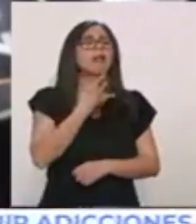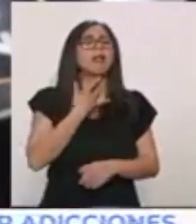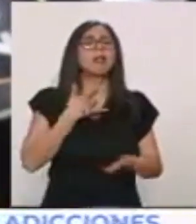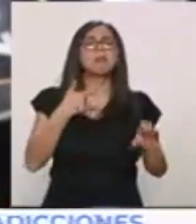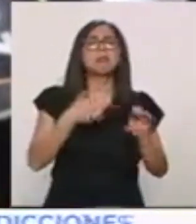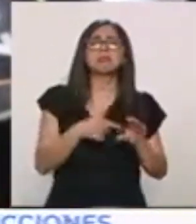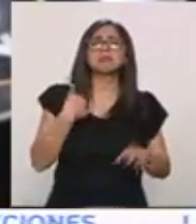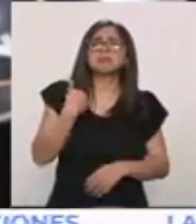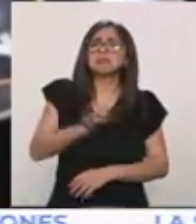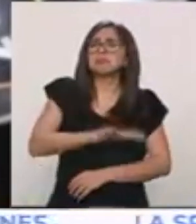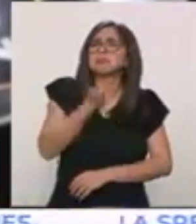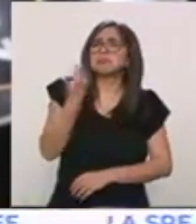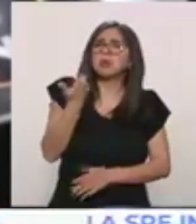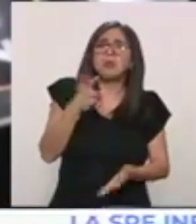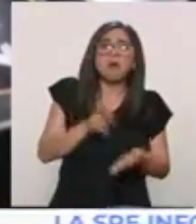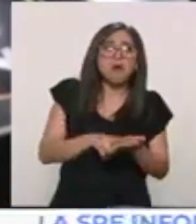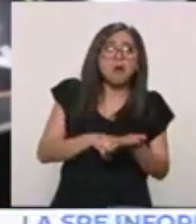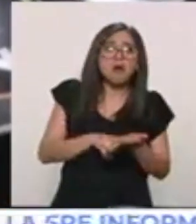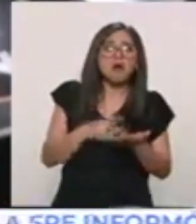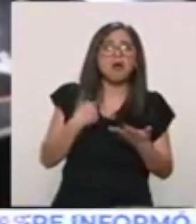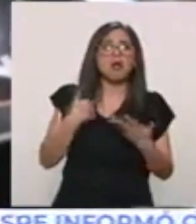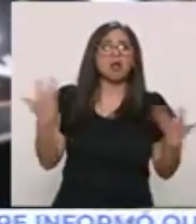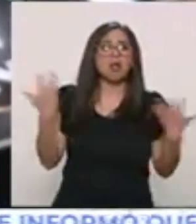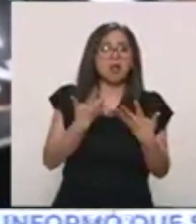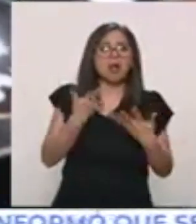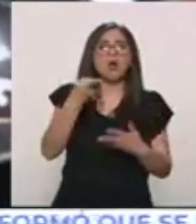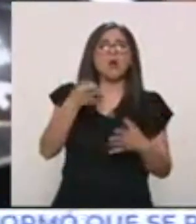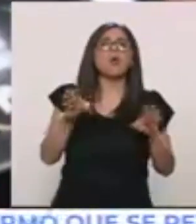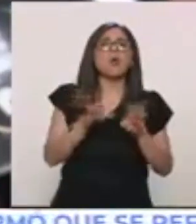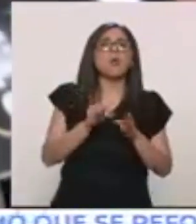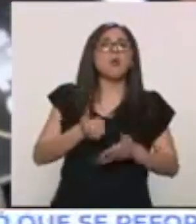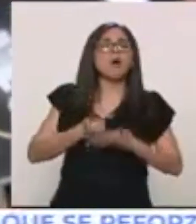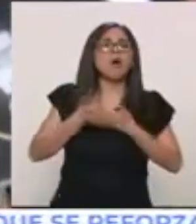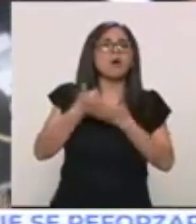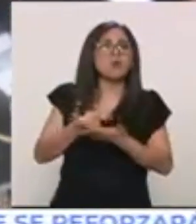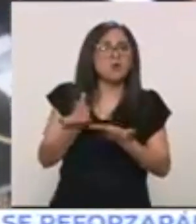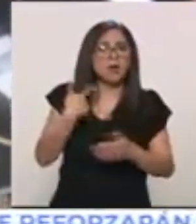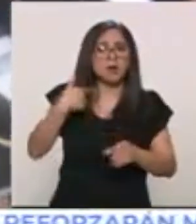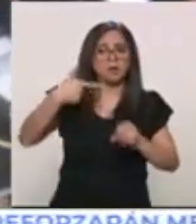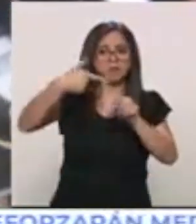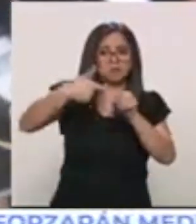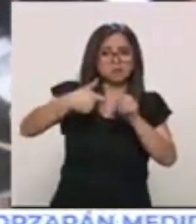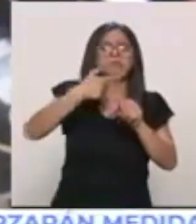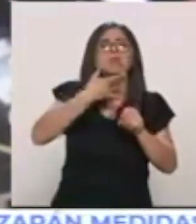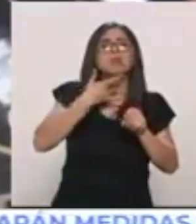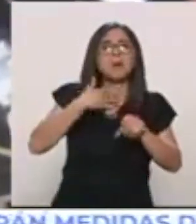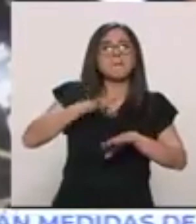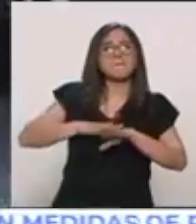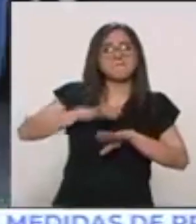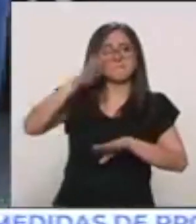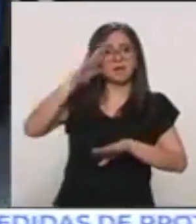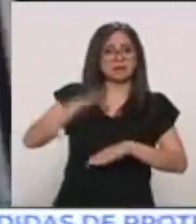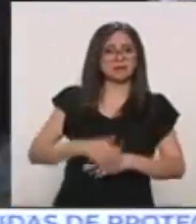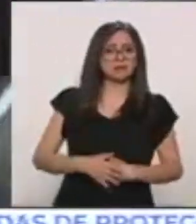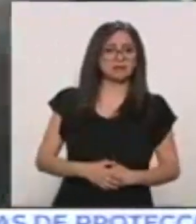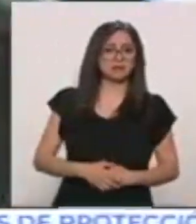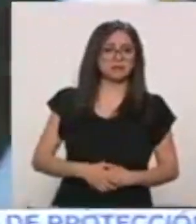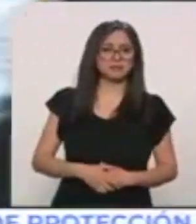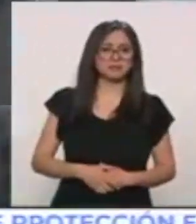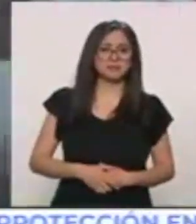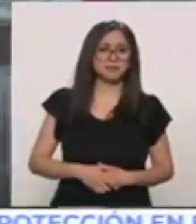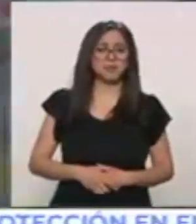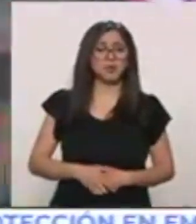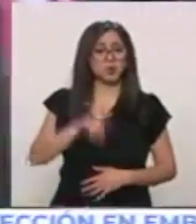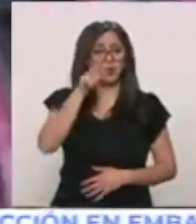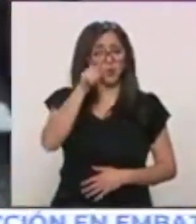cuánto costaba. ¿Y esto en qué le beneficia? Bueno, en que voy a poder cargar más con lo que tengo. Si usted